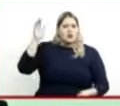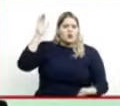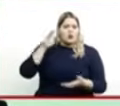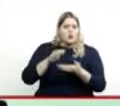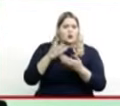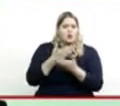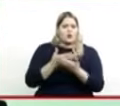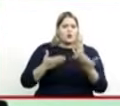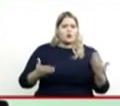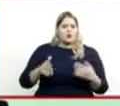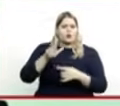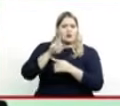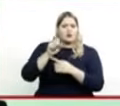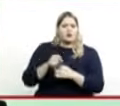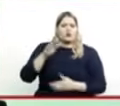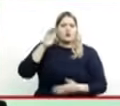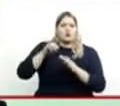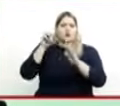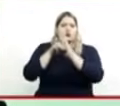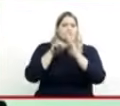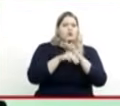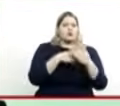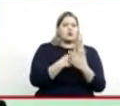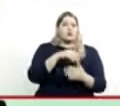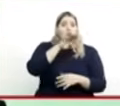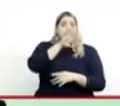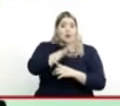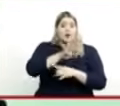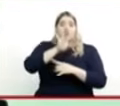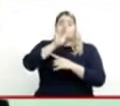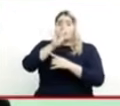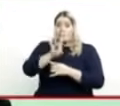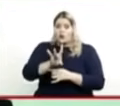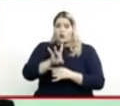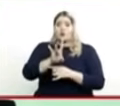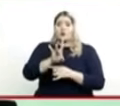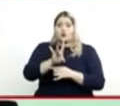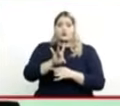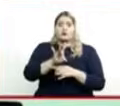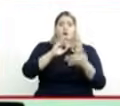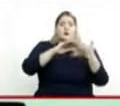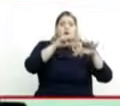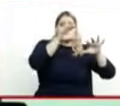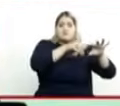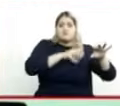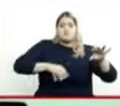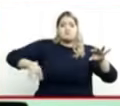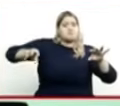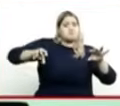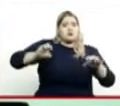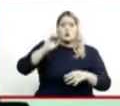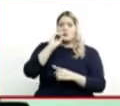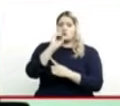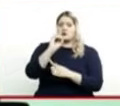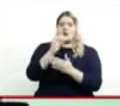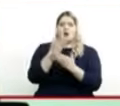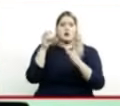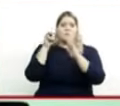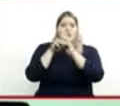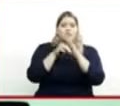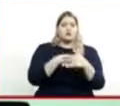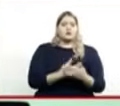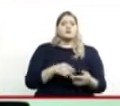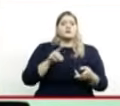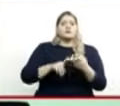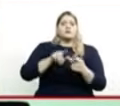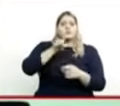100.000 habitantes. 48 municipios reportan 0 homicidios y